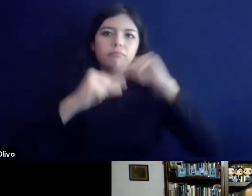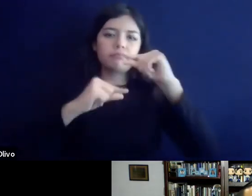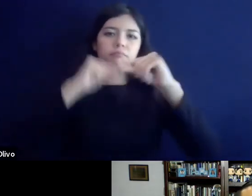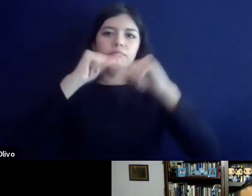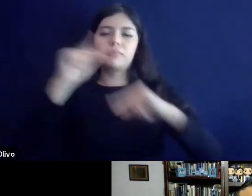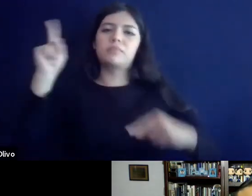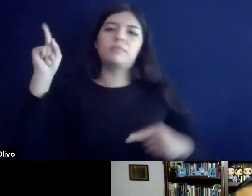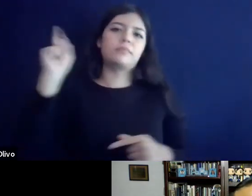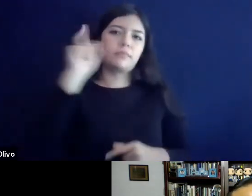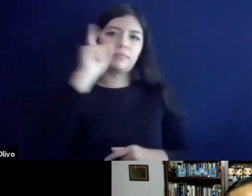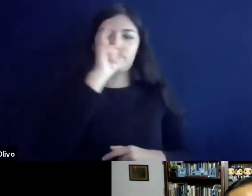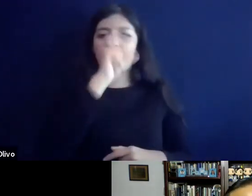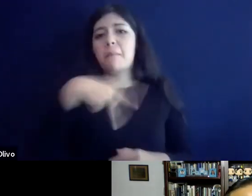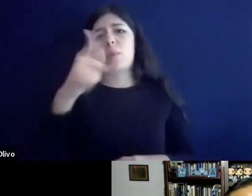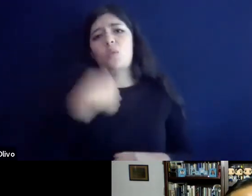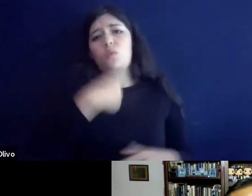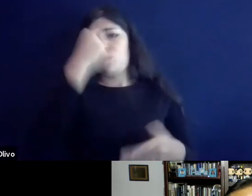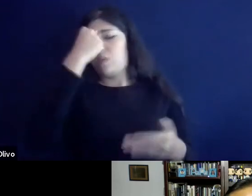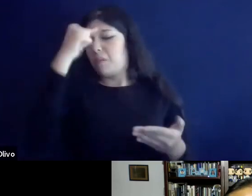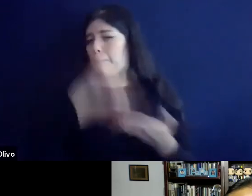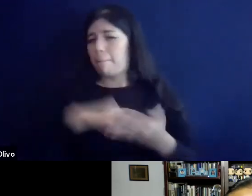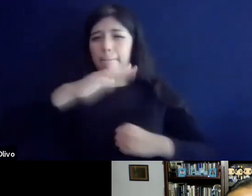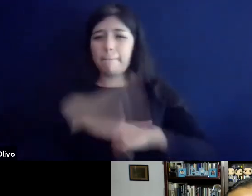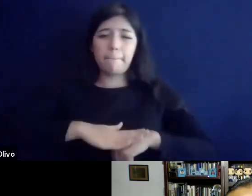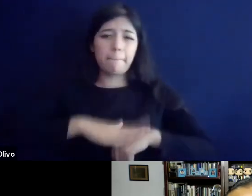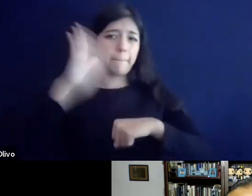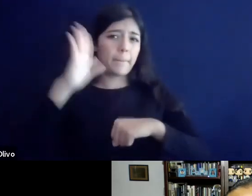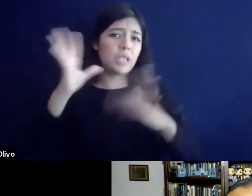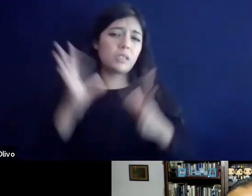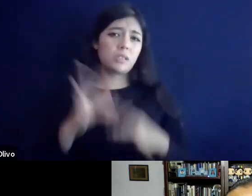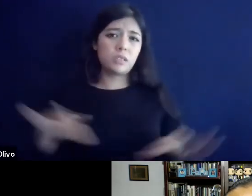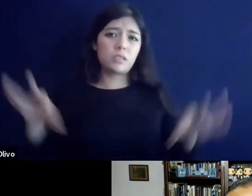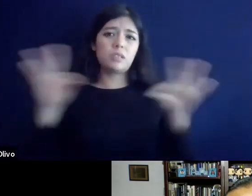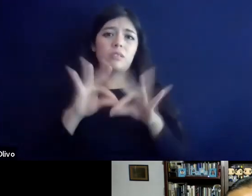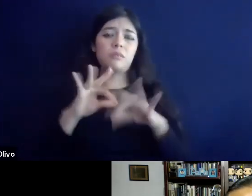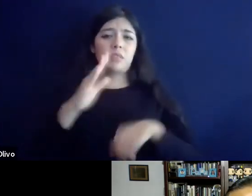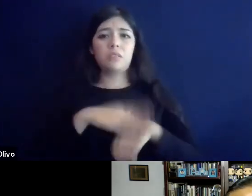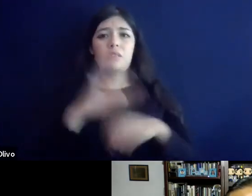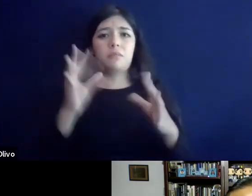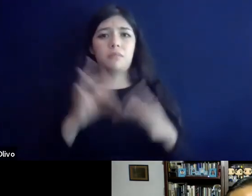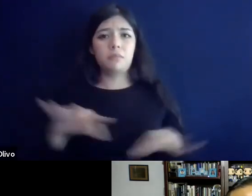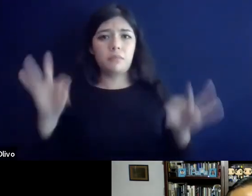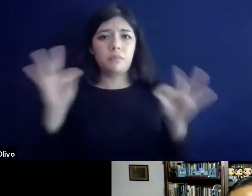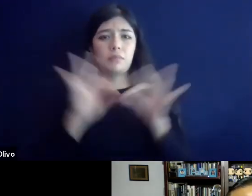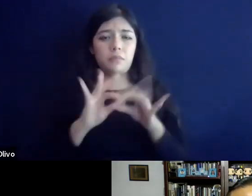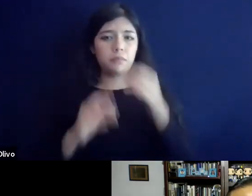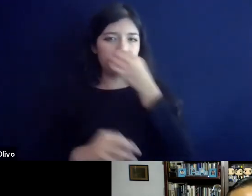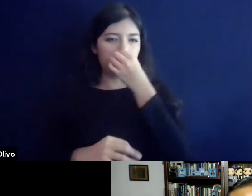ya para terminar, ¿no? ¿Cómo puedes tú, porque bueno, de hecho,